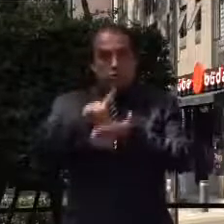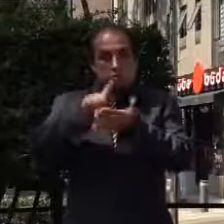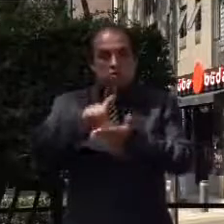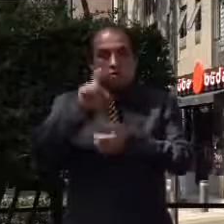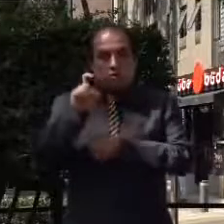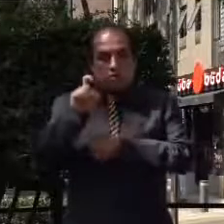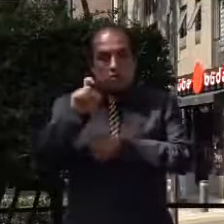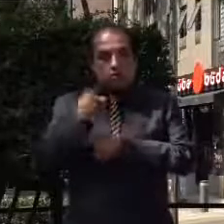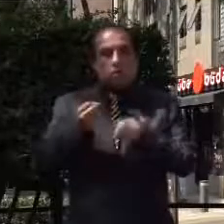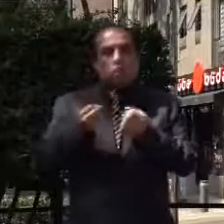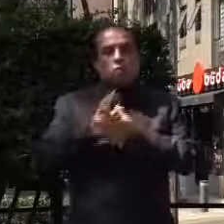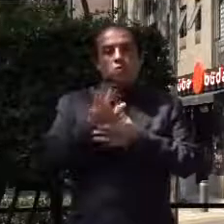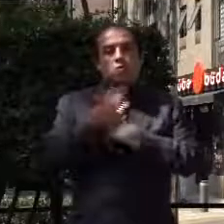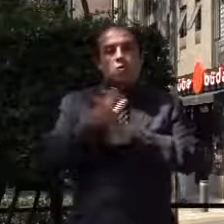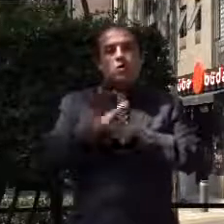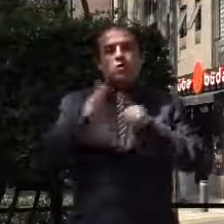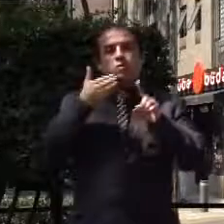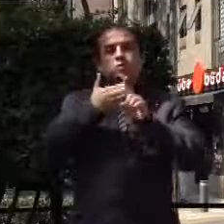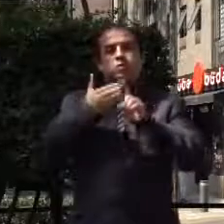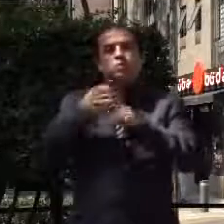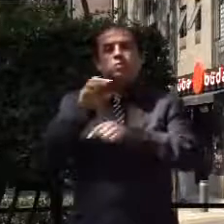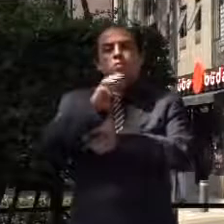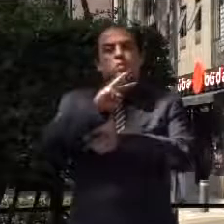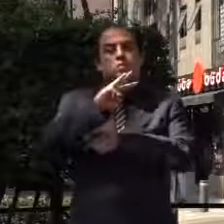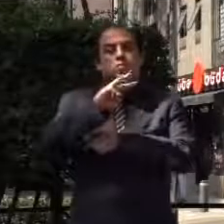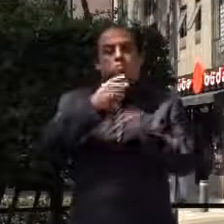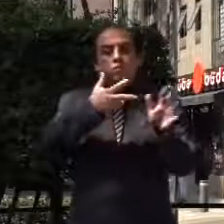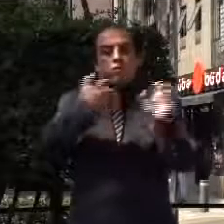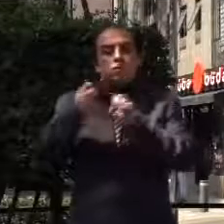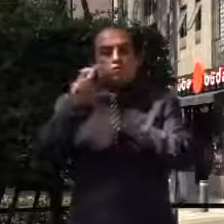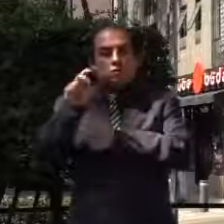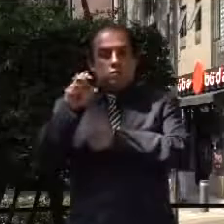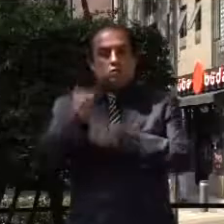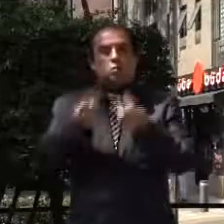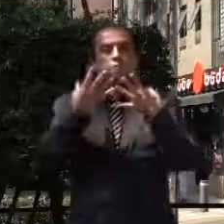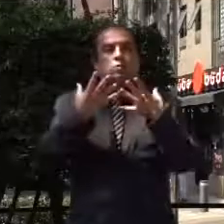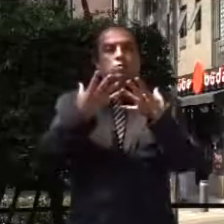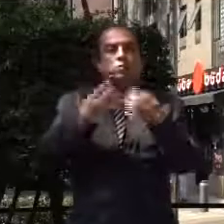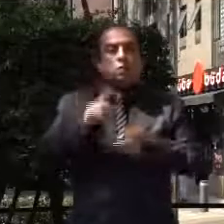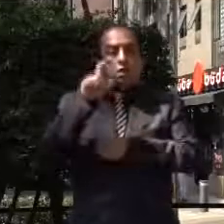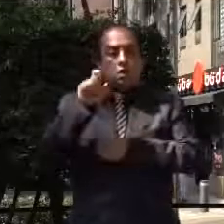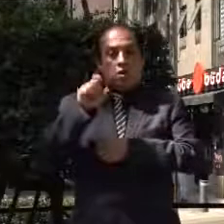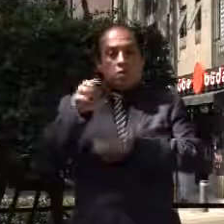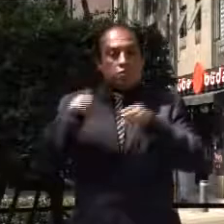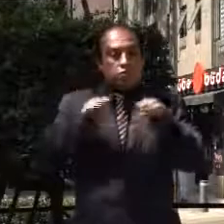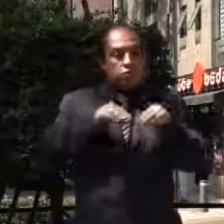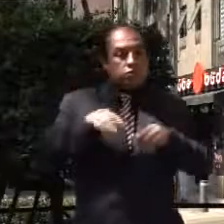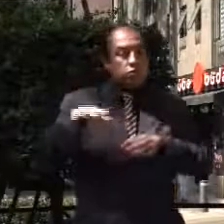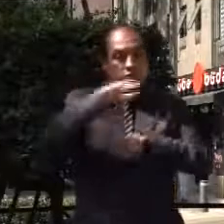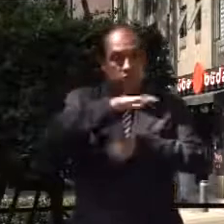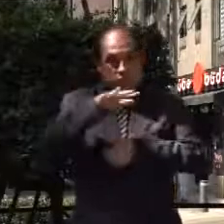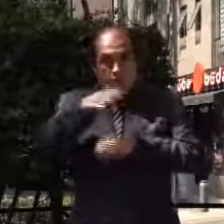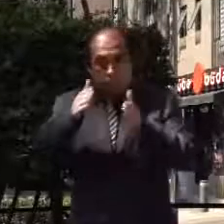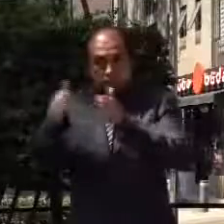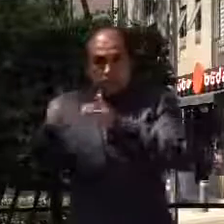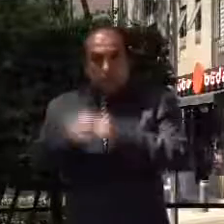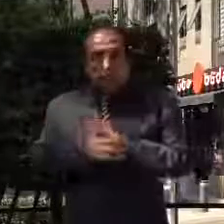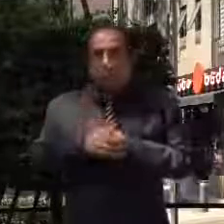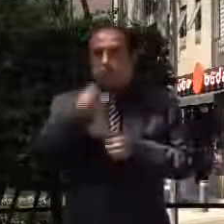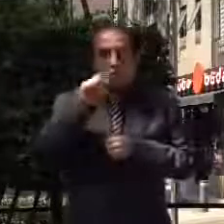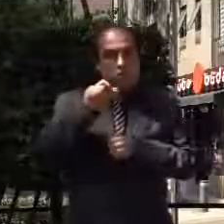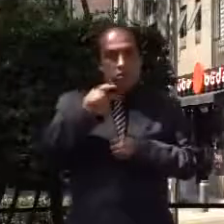¿cuál sería la meta de los 830? ¿Cuánta agua se recuperará de toda la sectorización? No es la